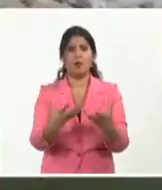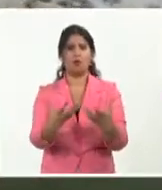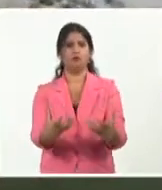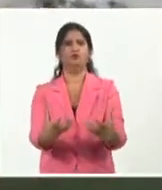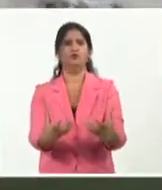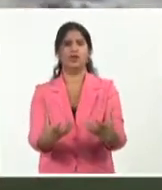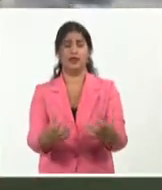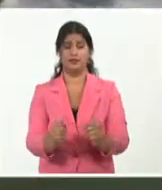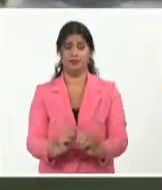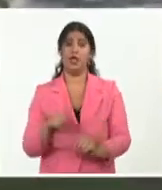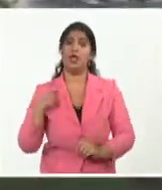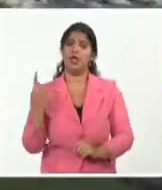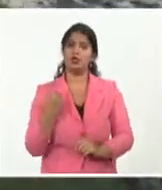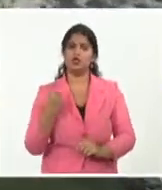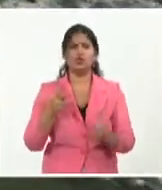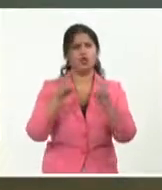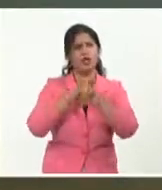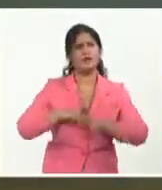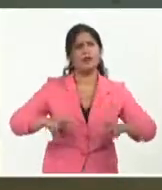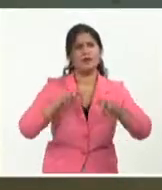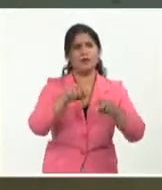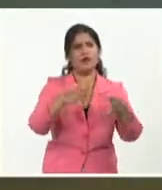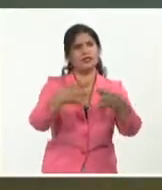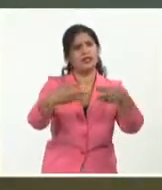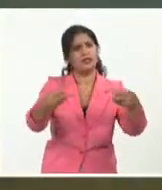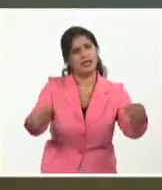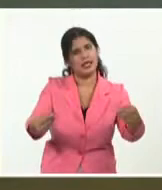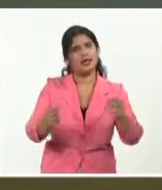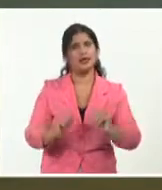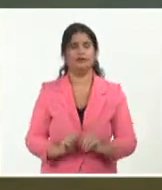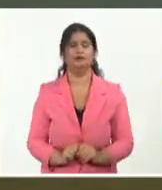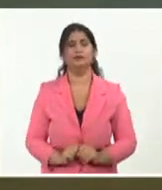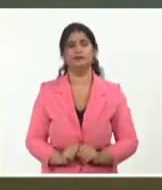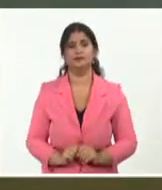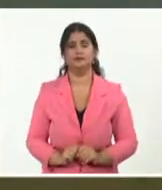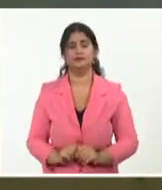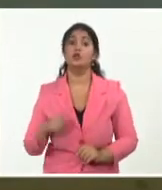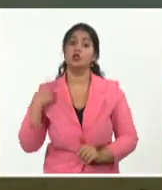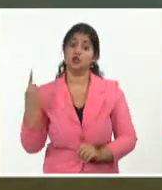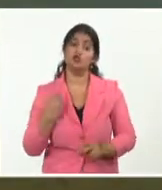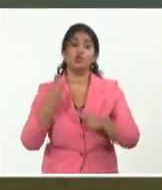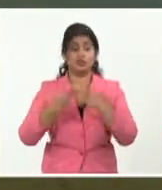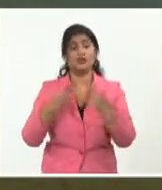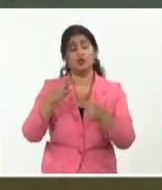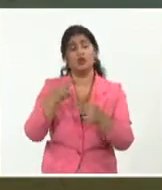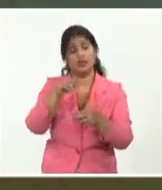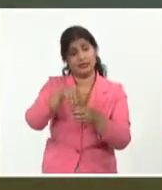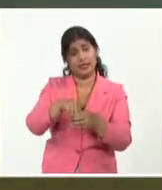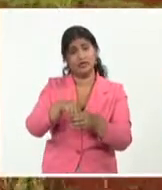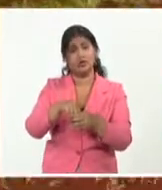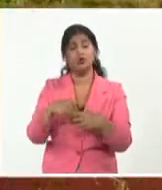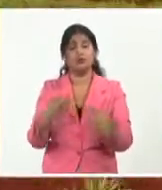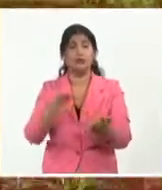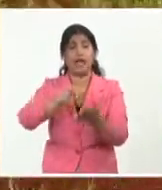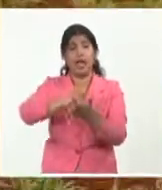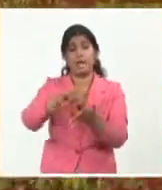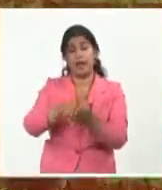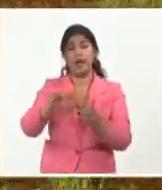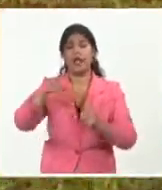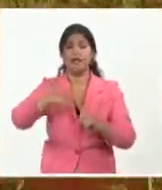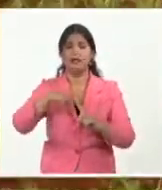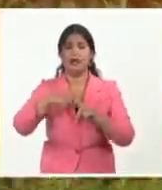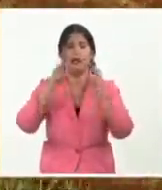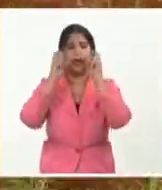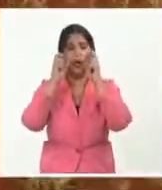cada vez consolidar entornos más saludables, que coloquen a las comunidades no como participante, sino como generador